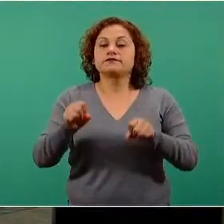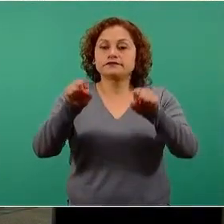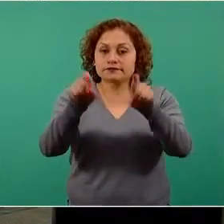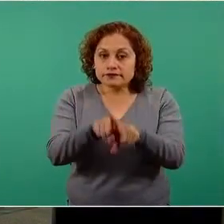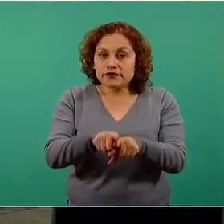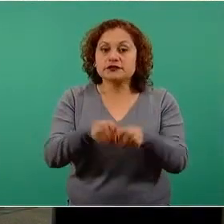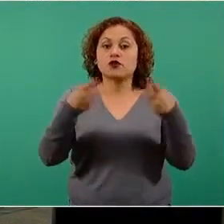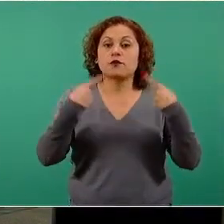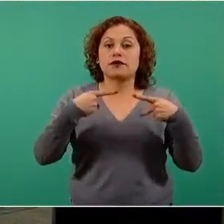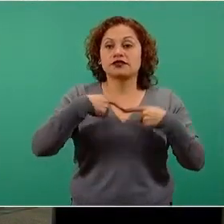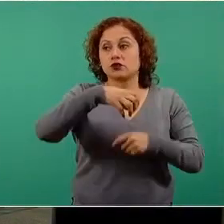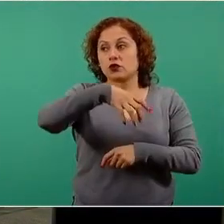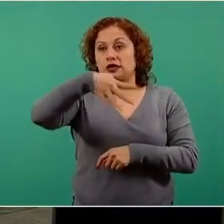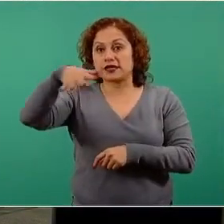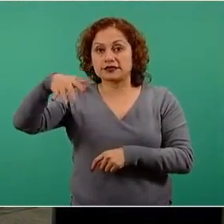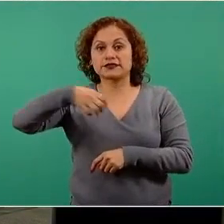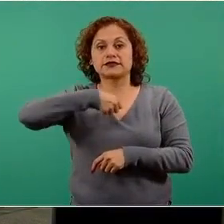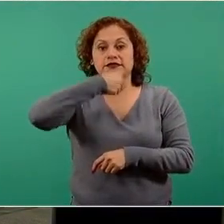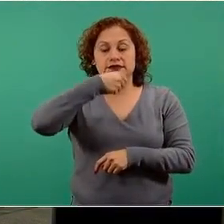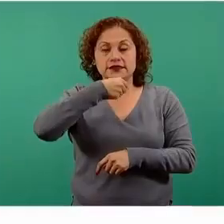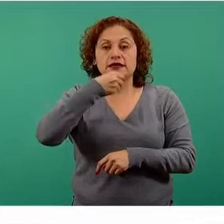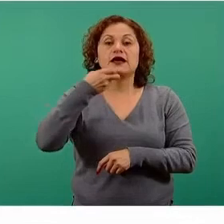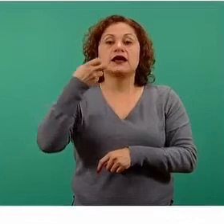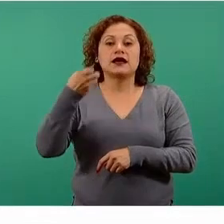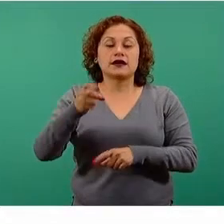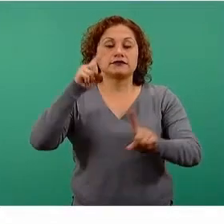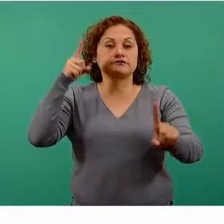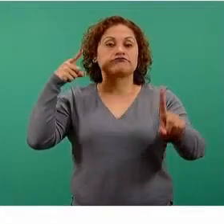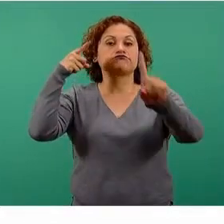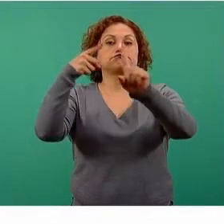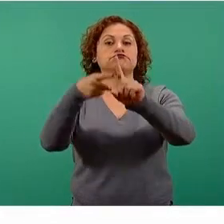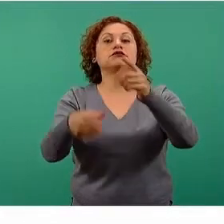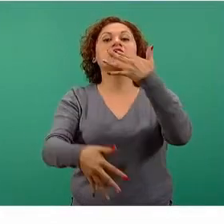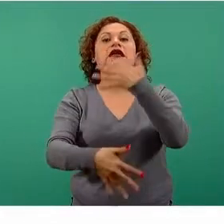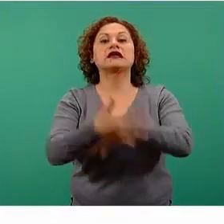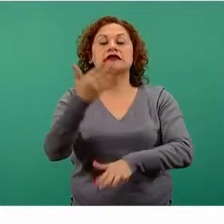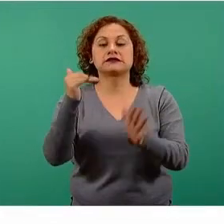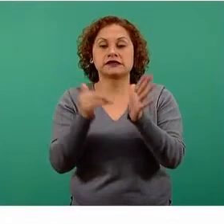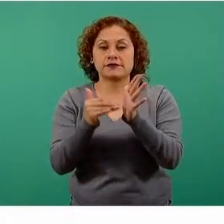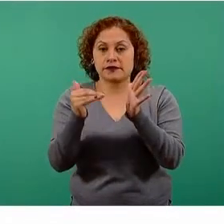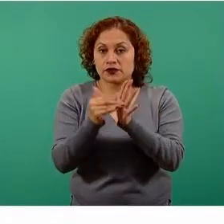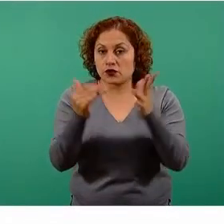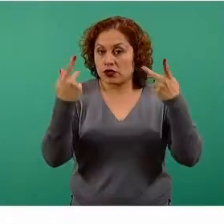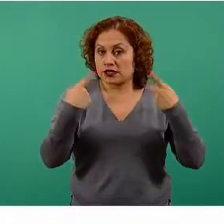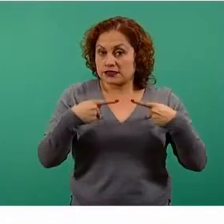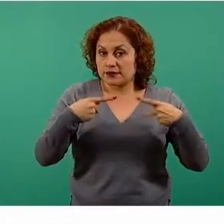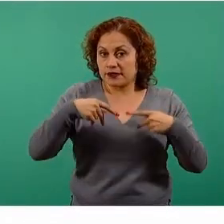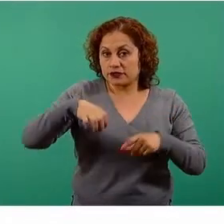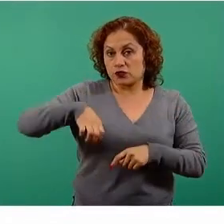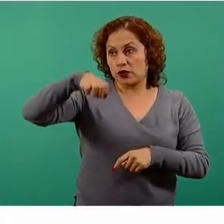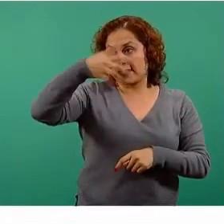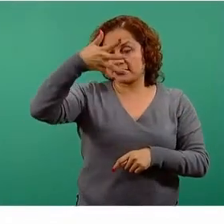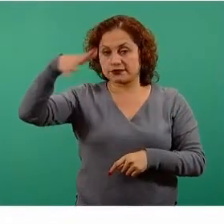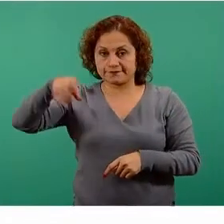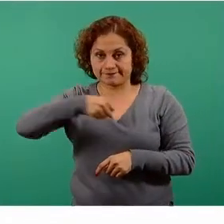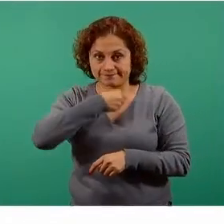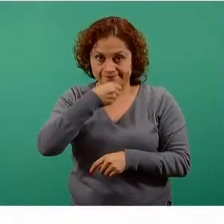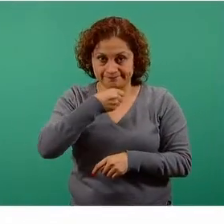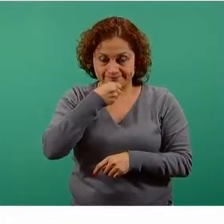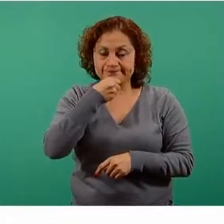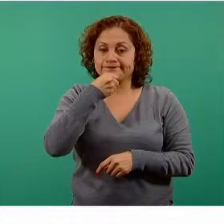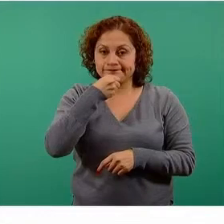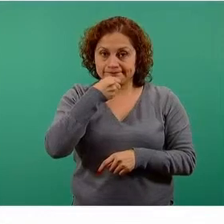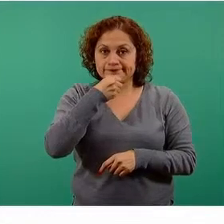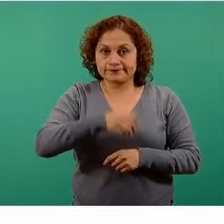mayores, tenemos la meta general de vacunar a 15 millones de personas adultas mayores, que es lo que